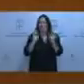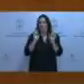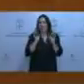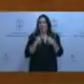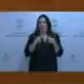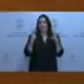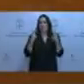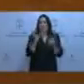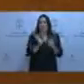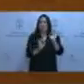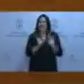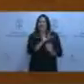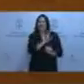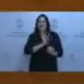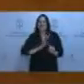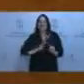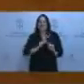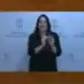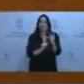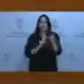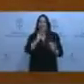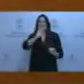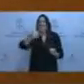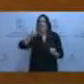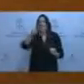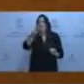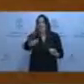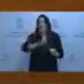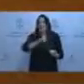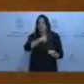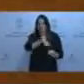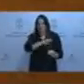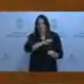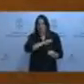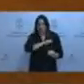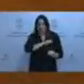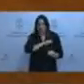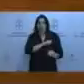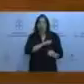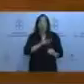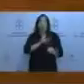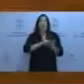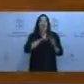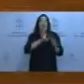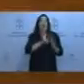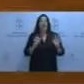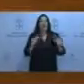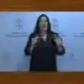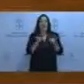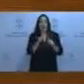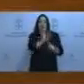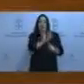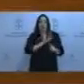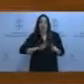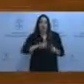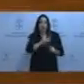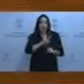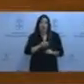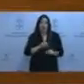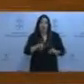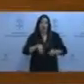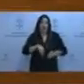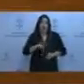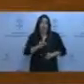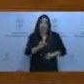la tasa de interinidad más alta de España, negándose a aprobar un plan de reducción de interinidad y negándose